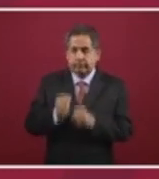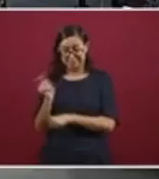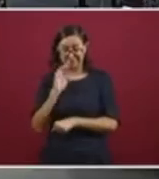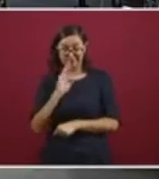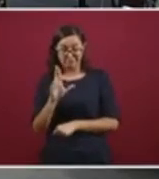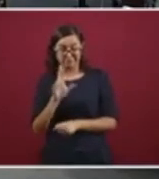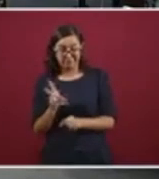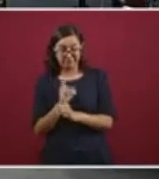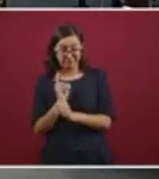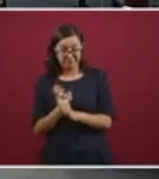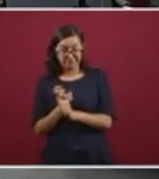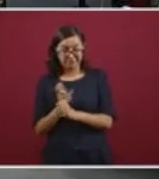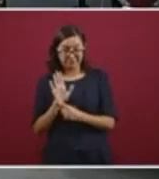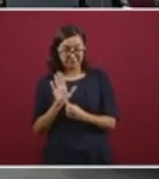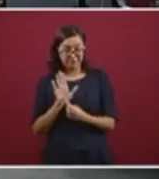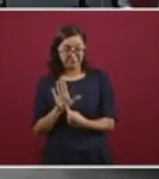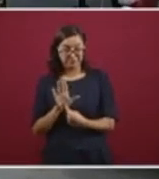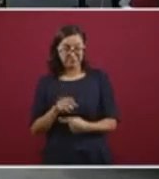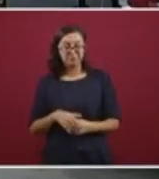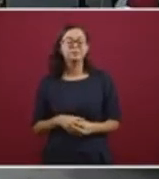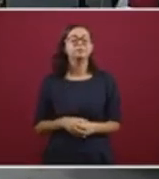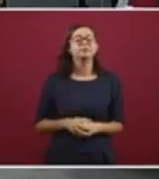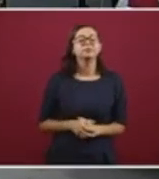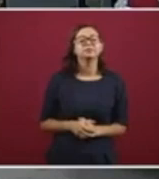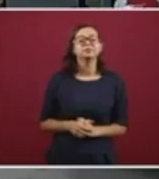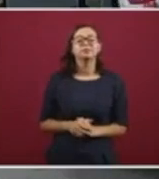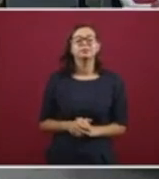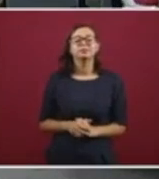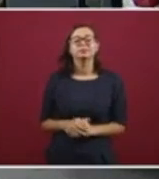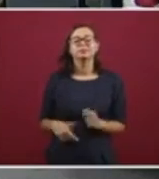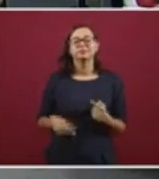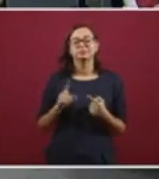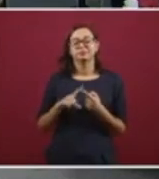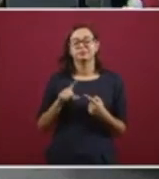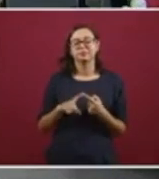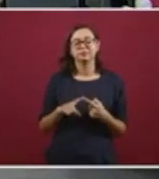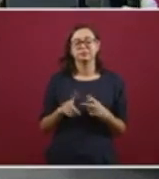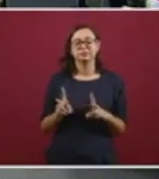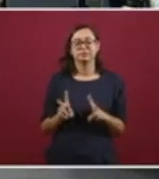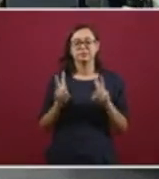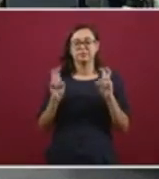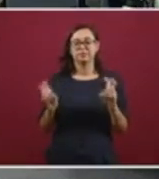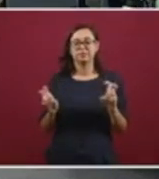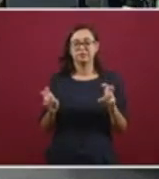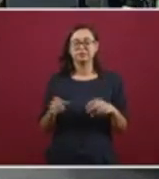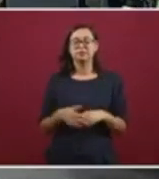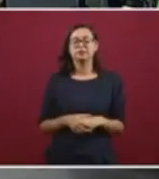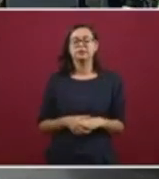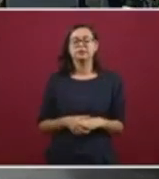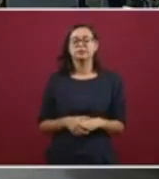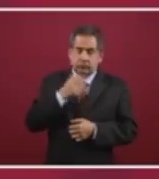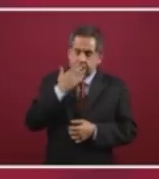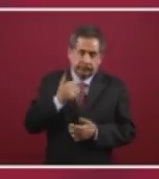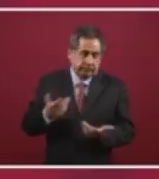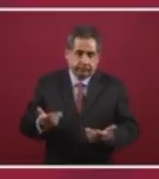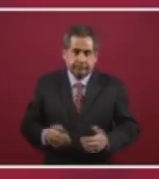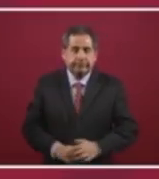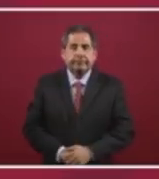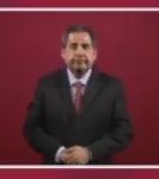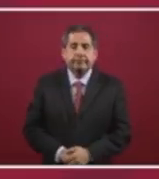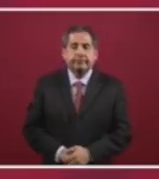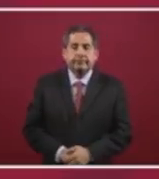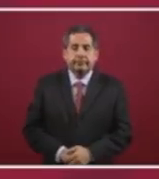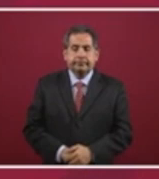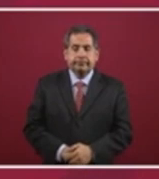pública. Por ello dijo, la Guardia Nacional es un proceso de construcción de una institución fundamental que no existía.